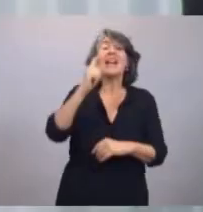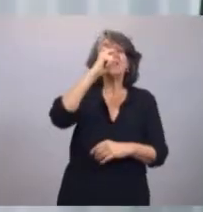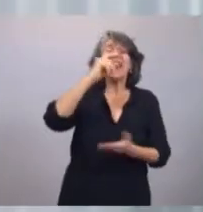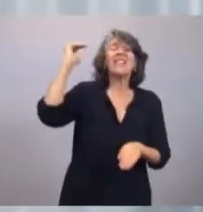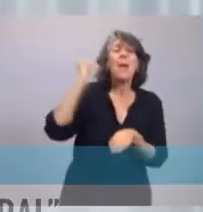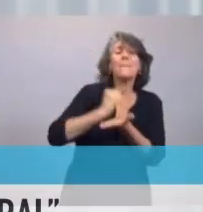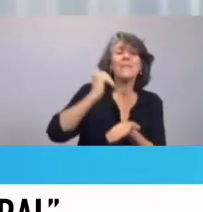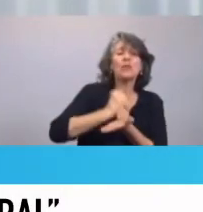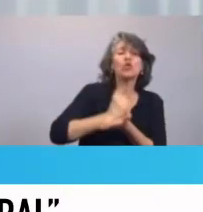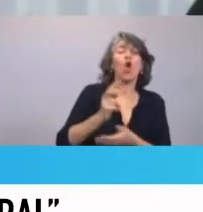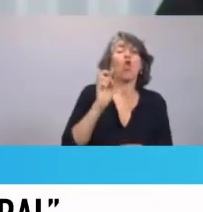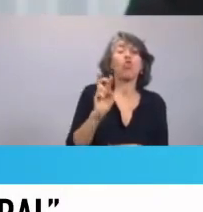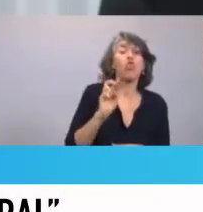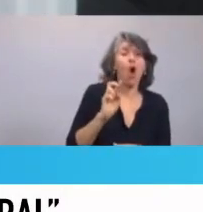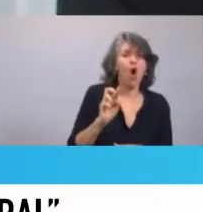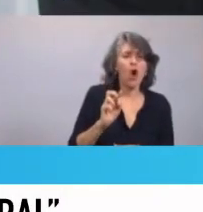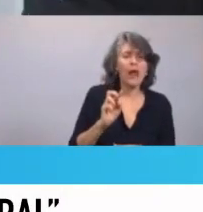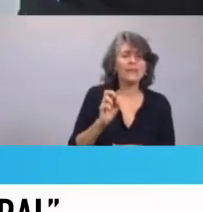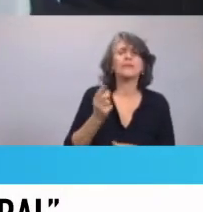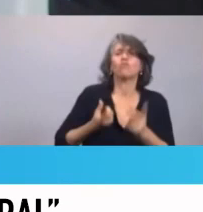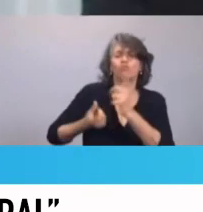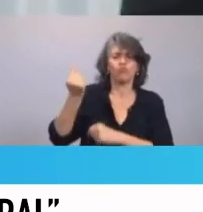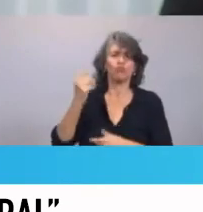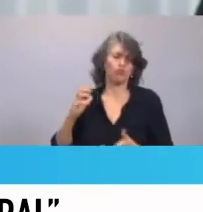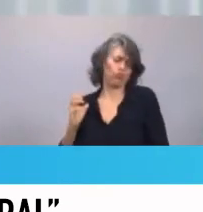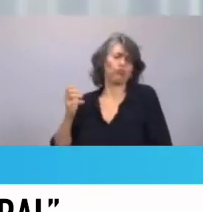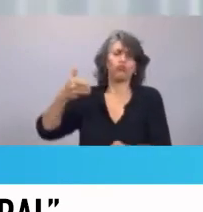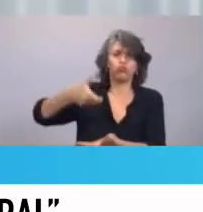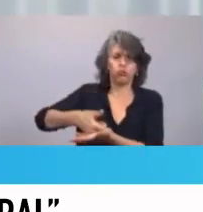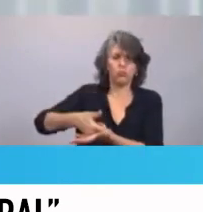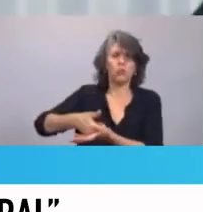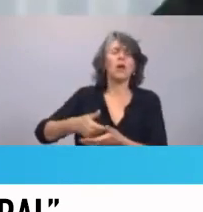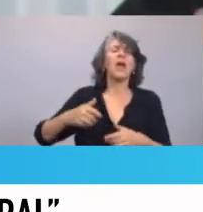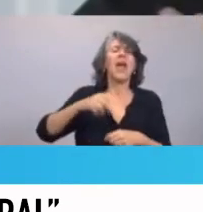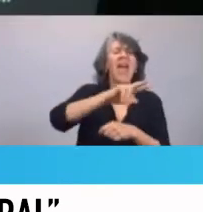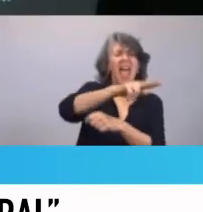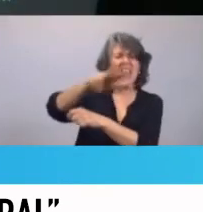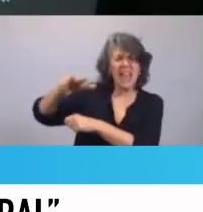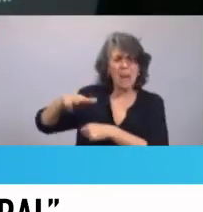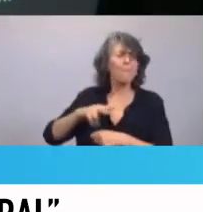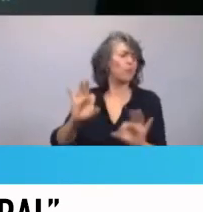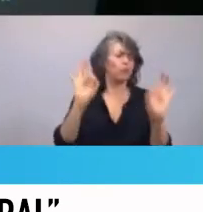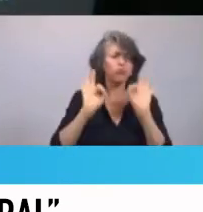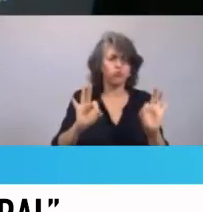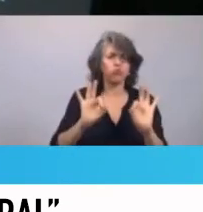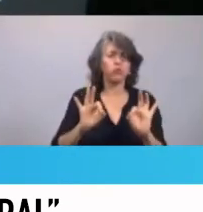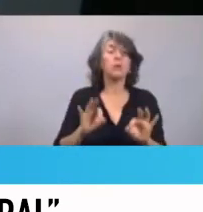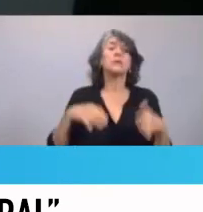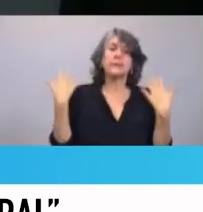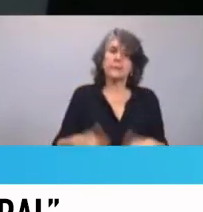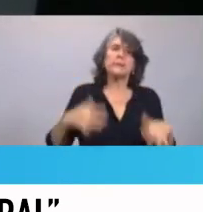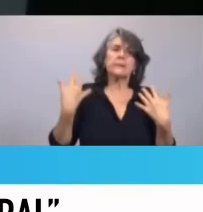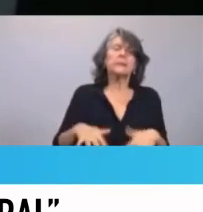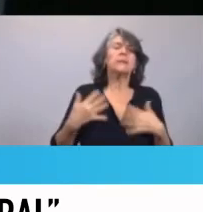de dólares la compra de los equipos y todo lo que esto significa en superficie y también los equipos aéreos Así que es un compromiso